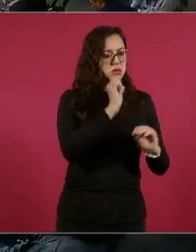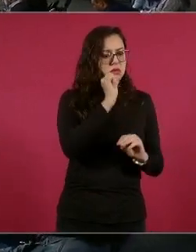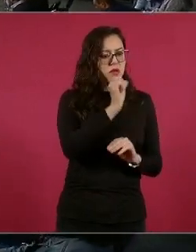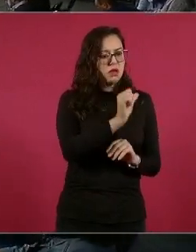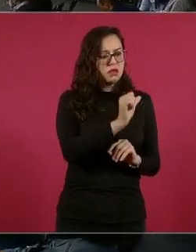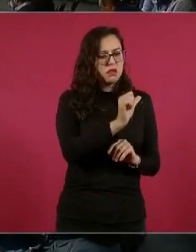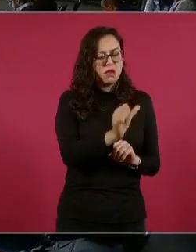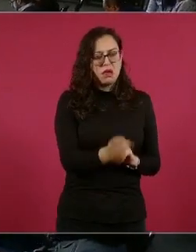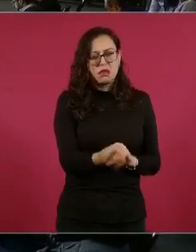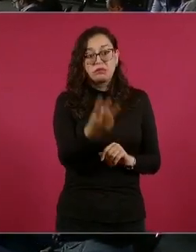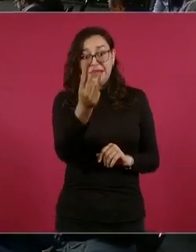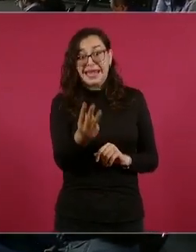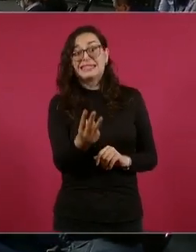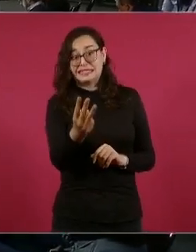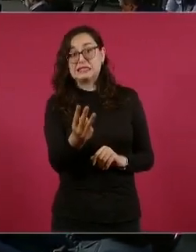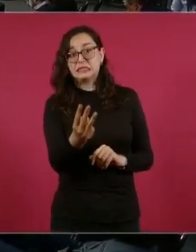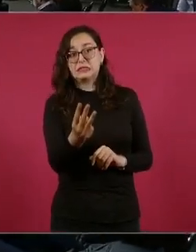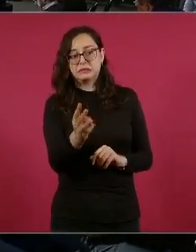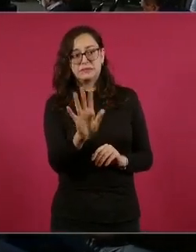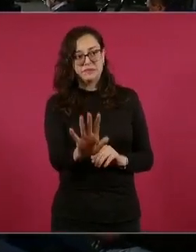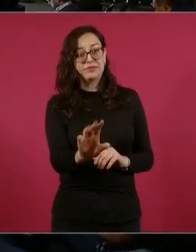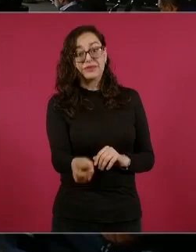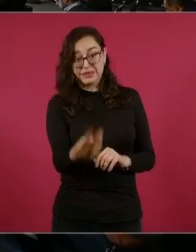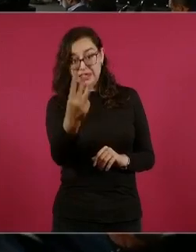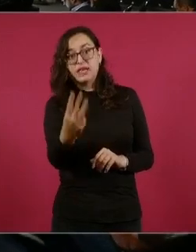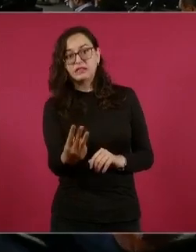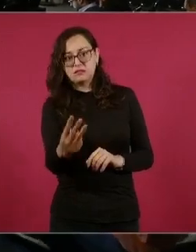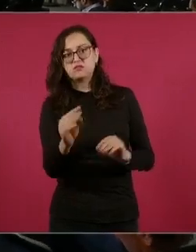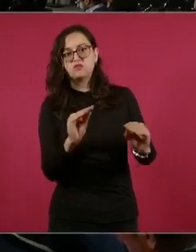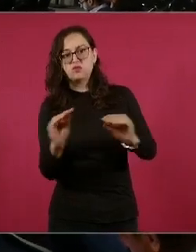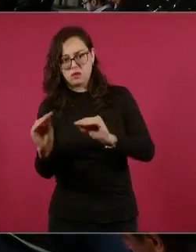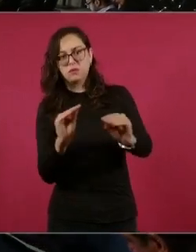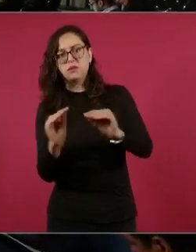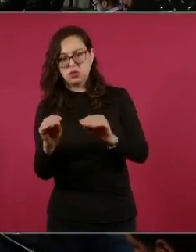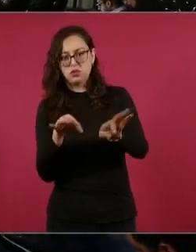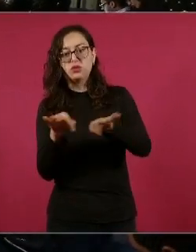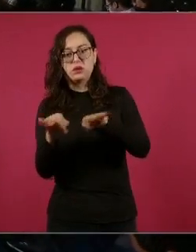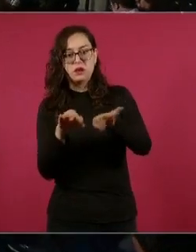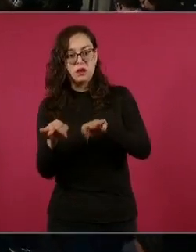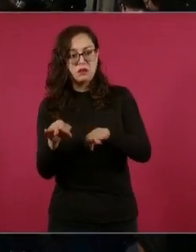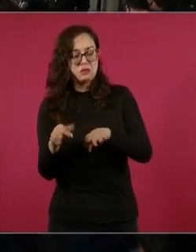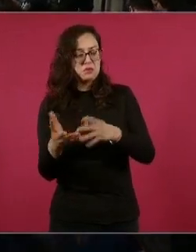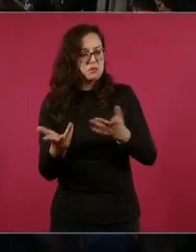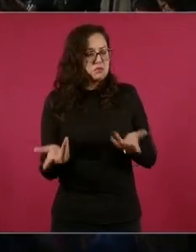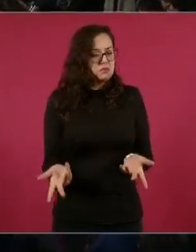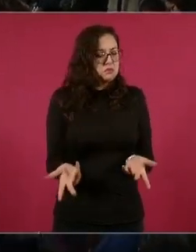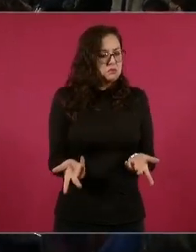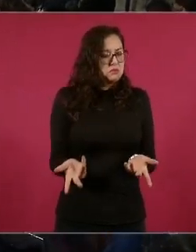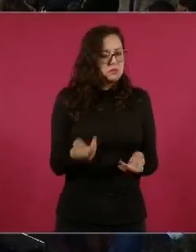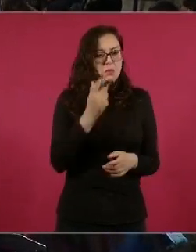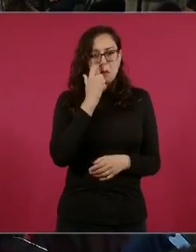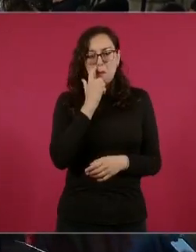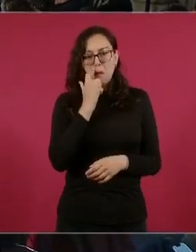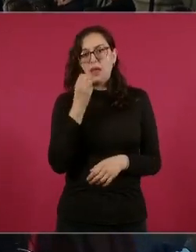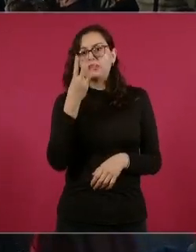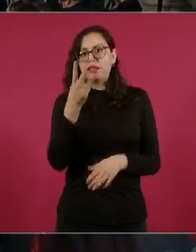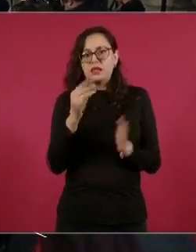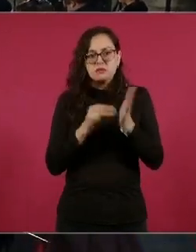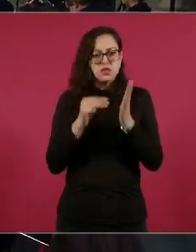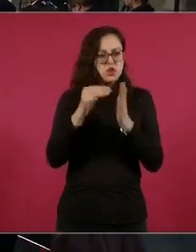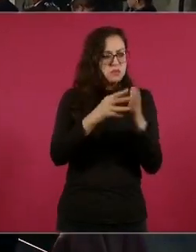contratos en activo de los 110, y de los 3 millones de barriles